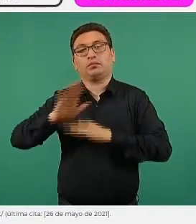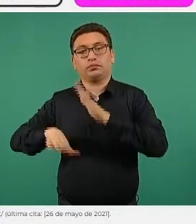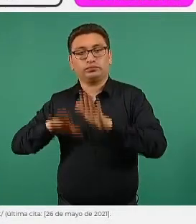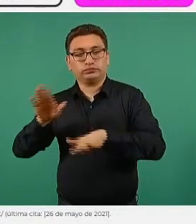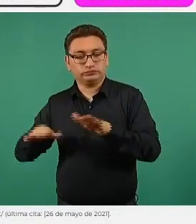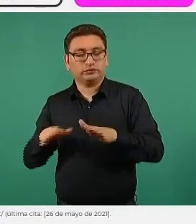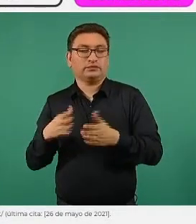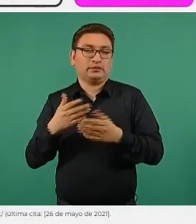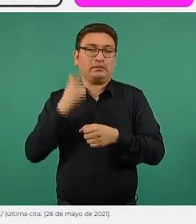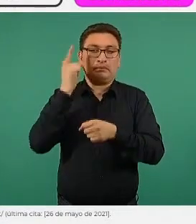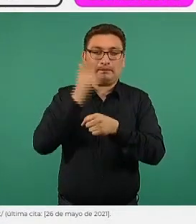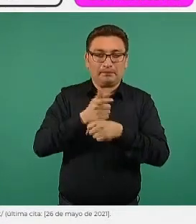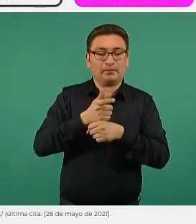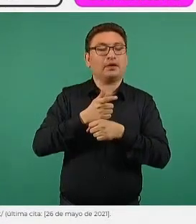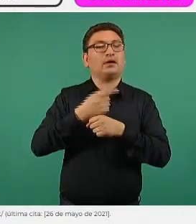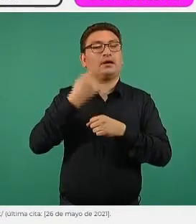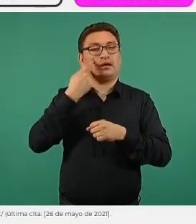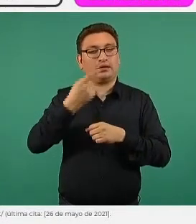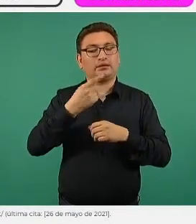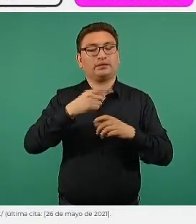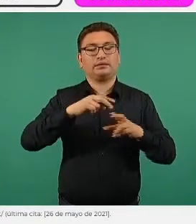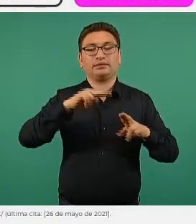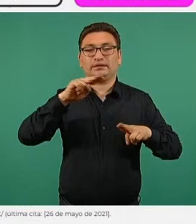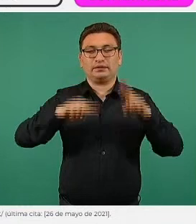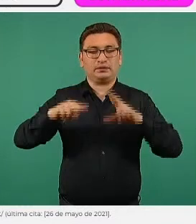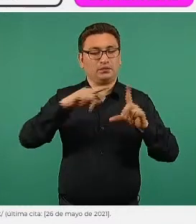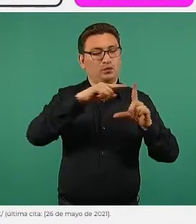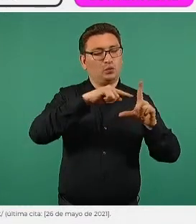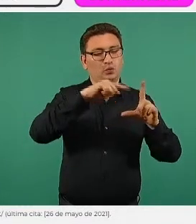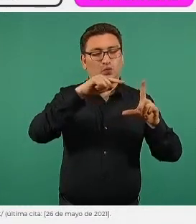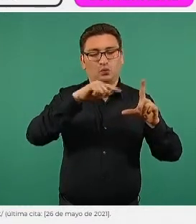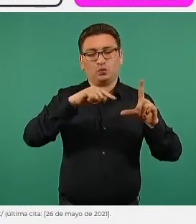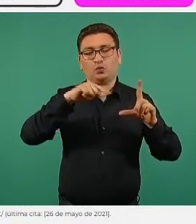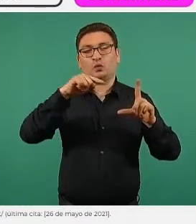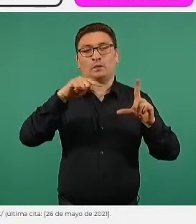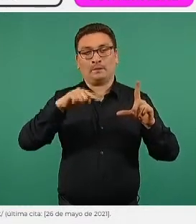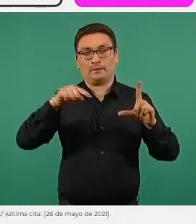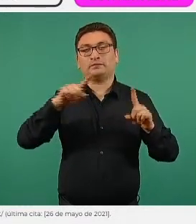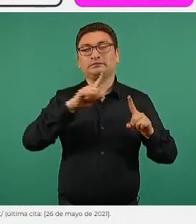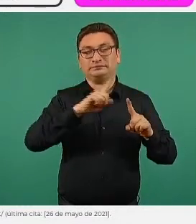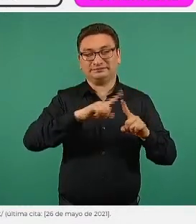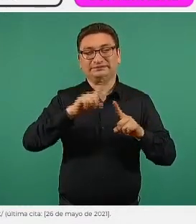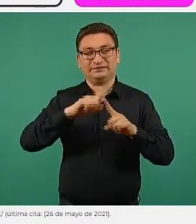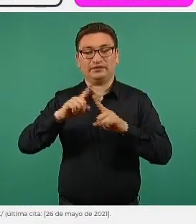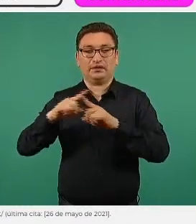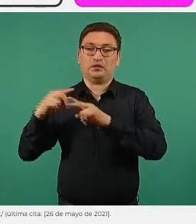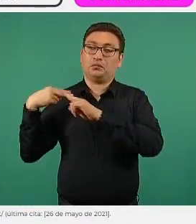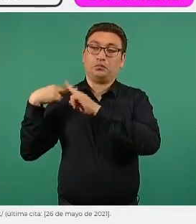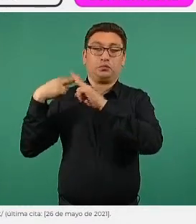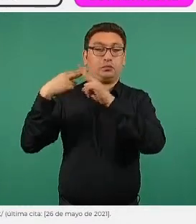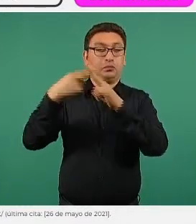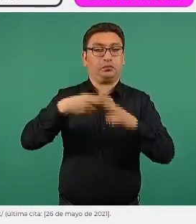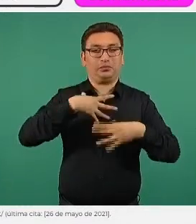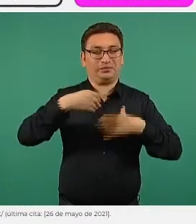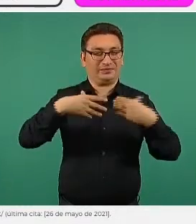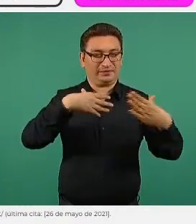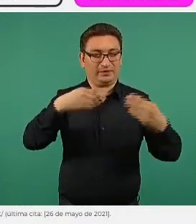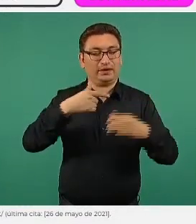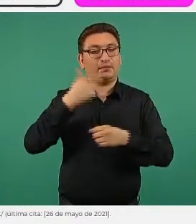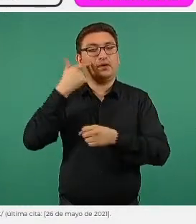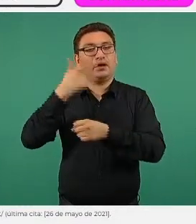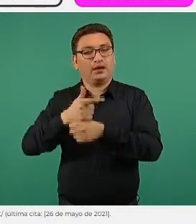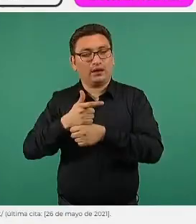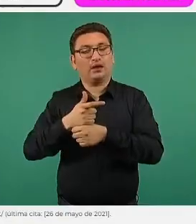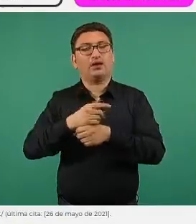bien pues se ha comportado con diferentes elementos de curvas durante toda la pandemia, vemos que se